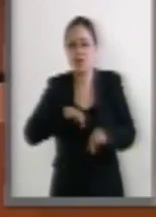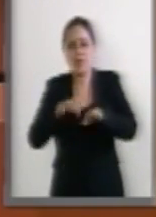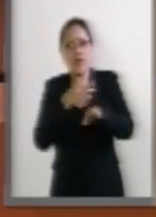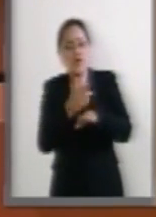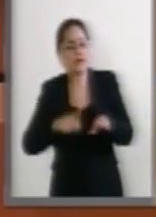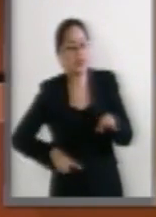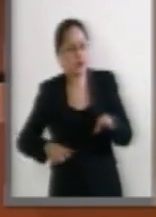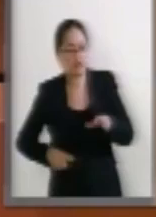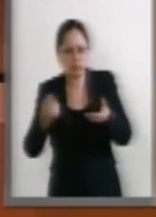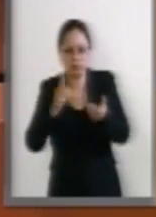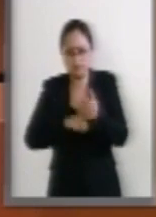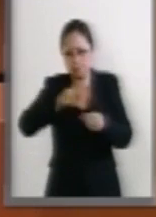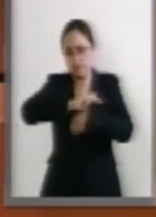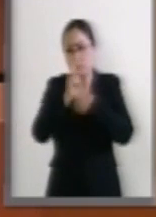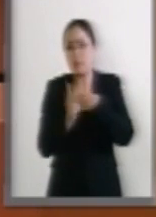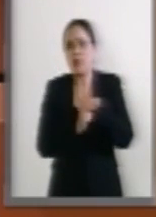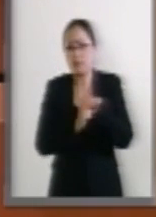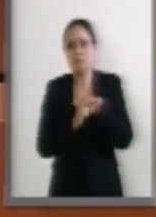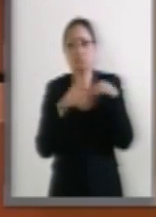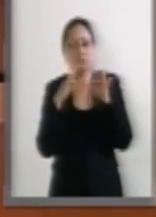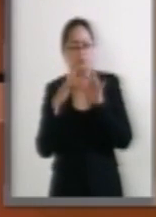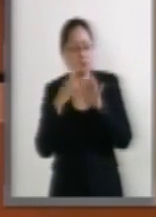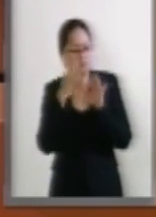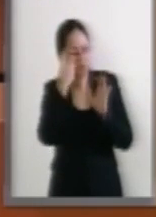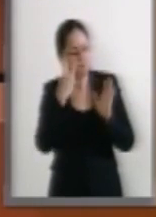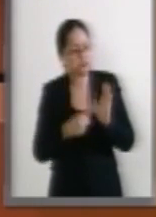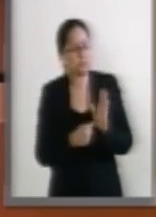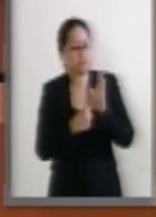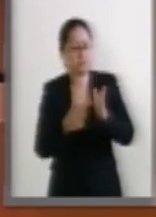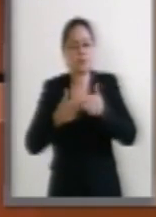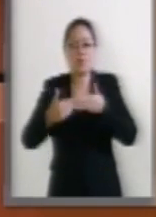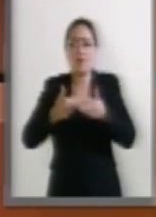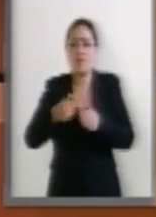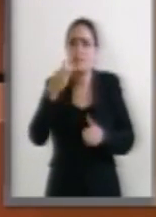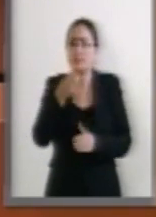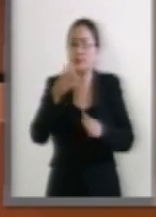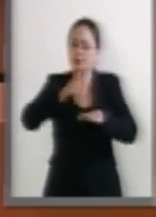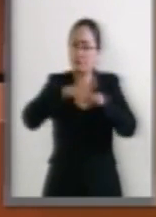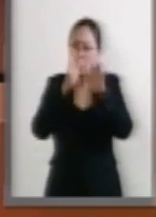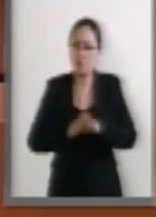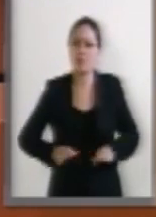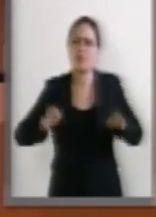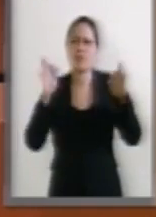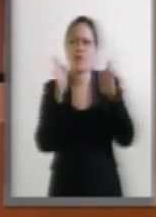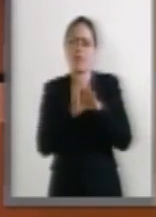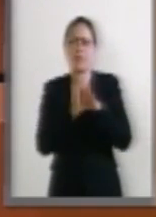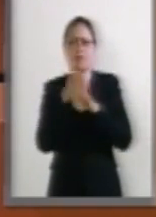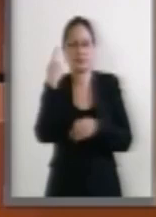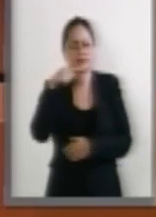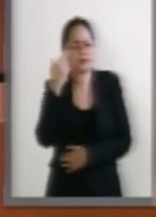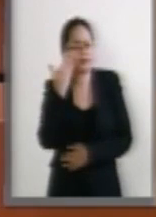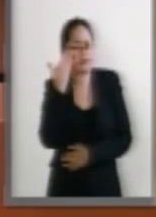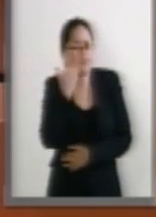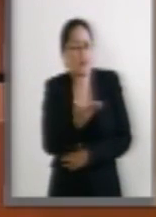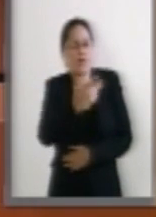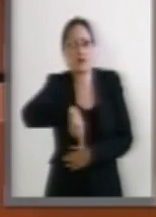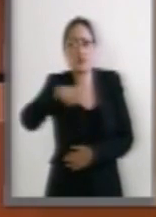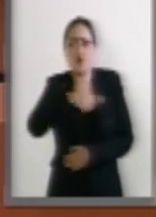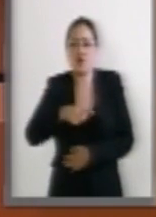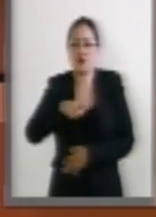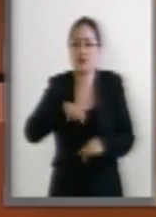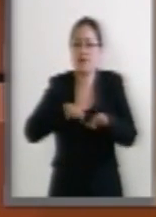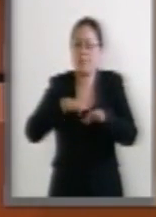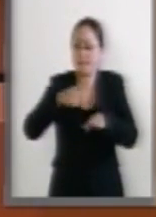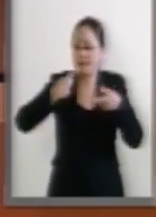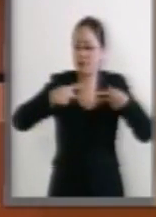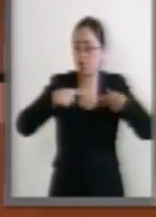pública en nuestro país, lo que hoy por hoy es una de las principales exigencias de las y de los